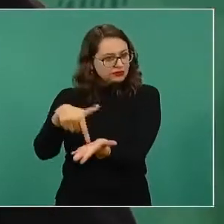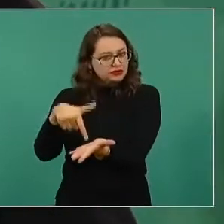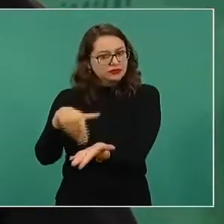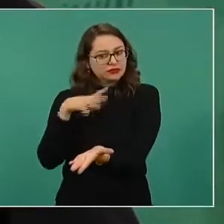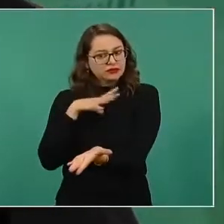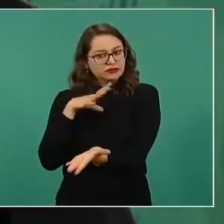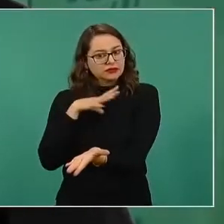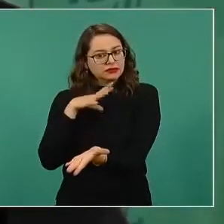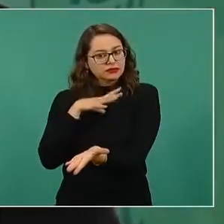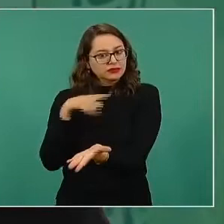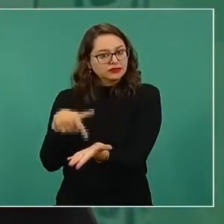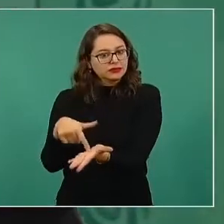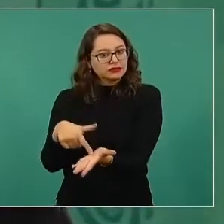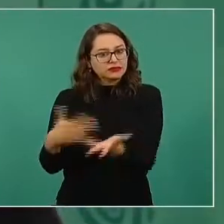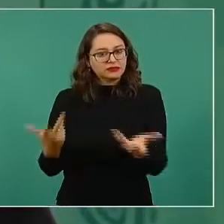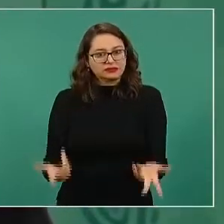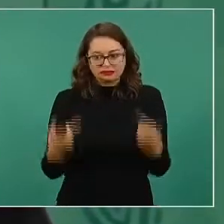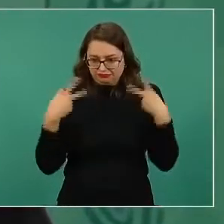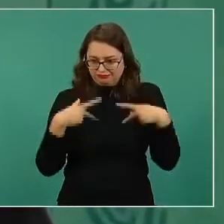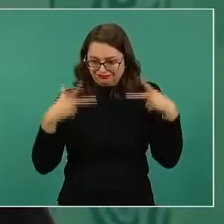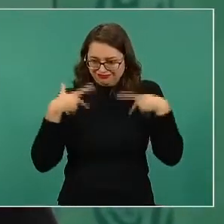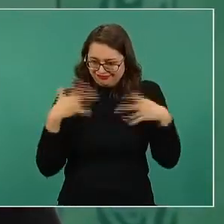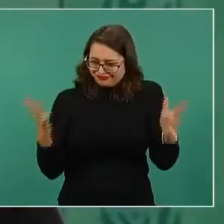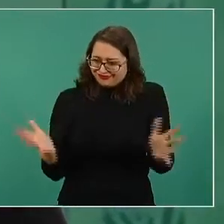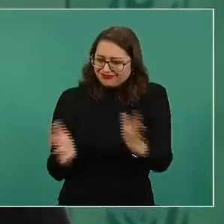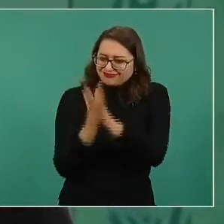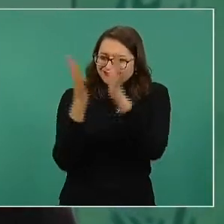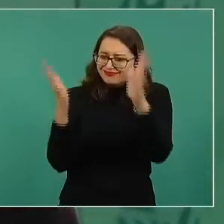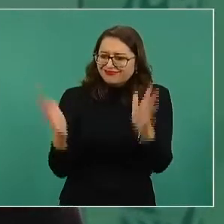Y además tiene que ver con la democracia.